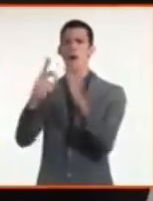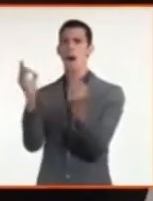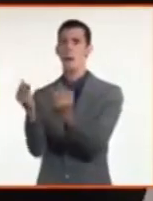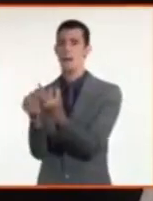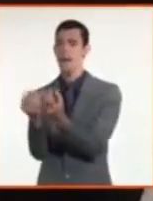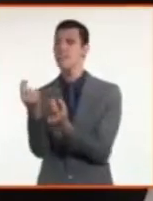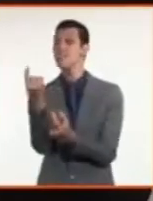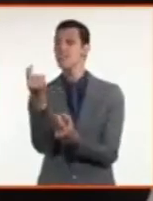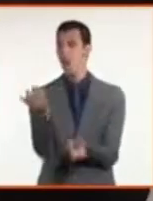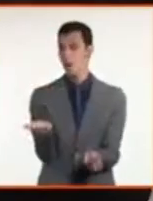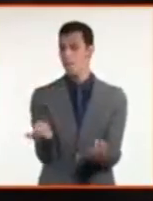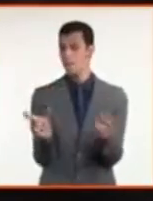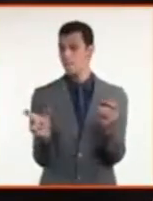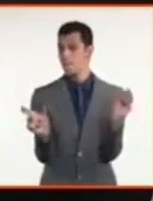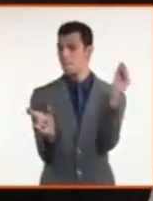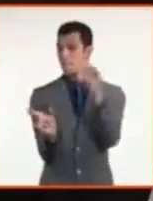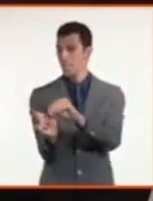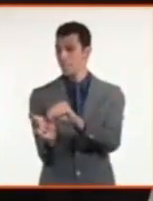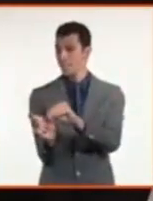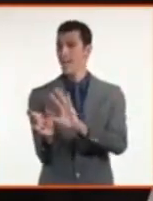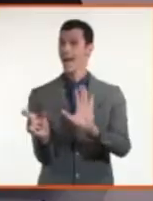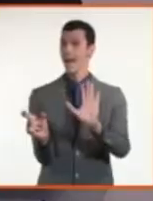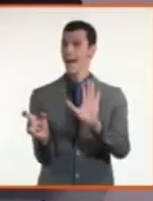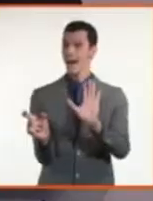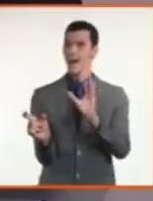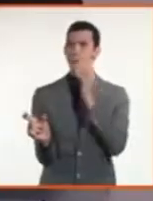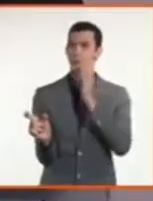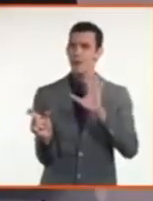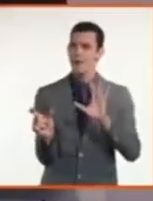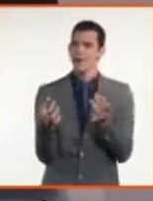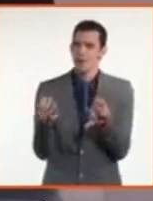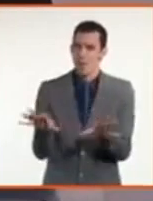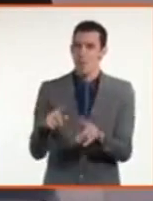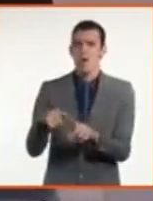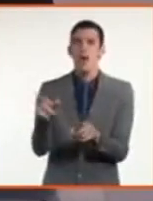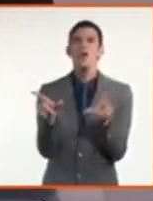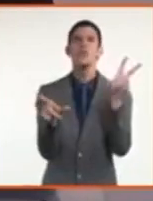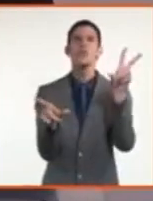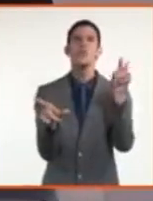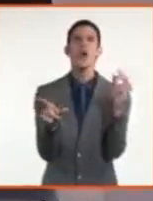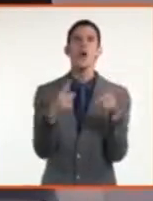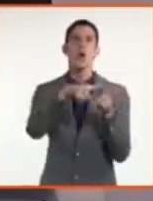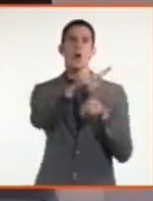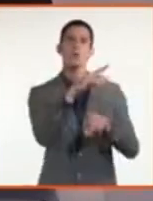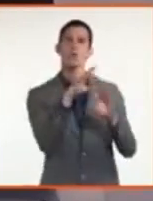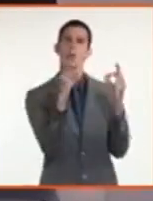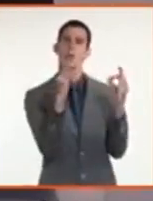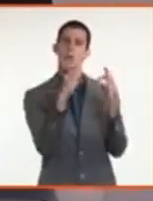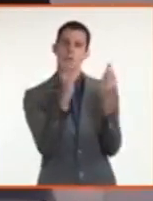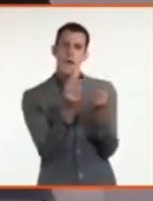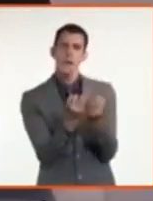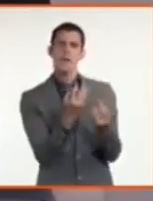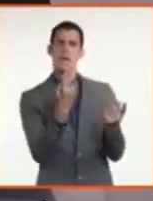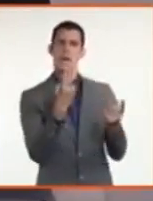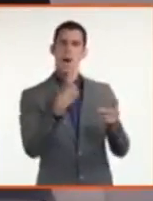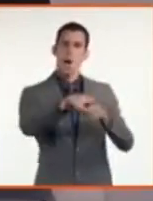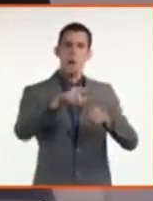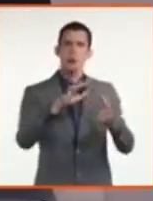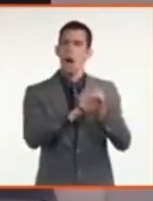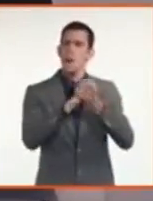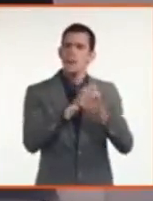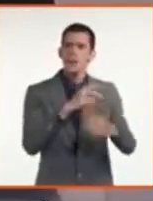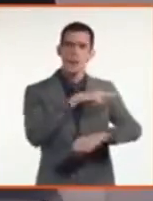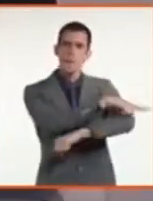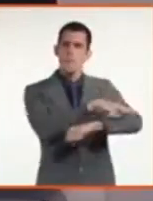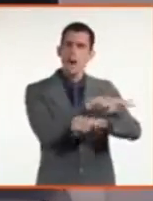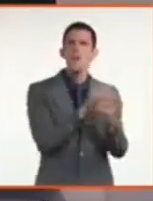el sistema esas son esas son las condiciones en el mercado cambiario si podemos por el momento se hace y podemos operar con un dólar en efectivo